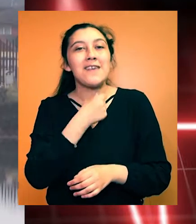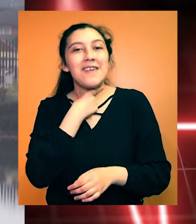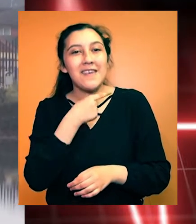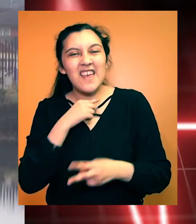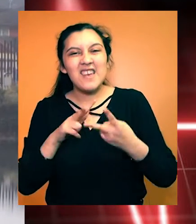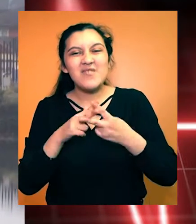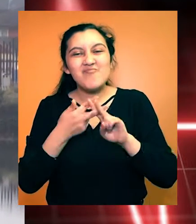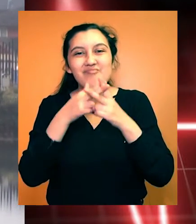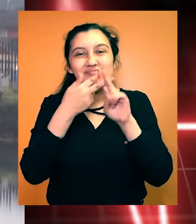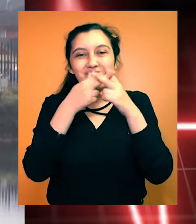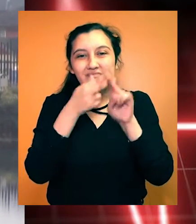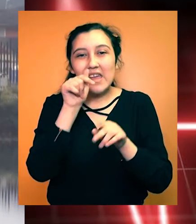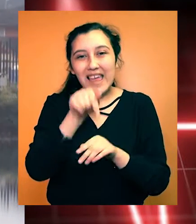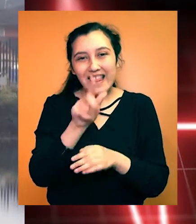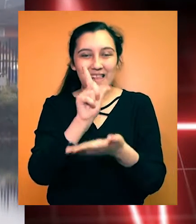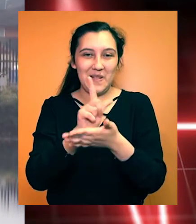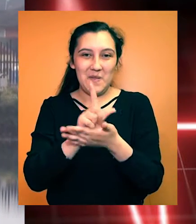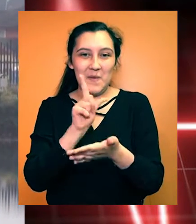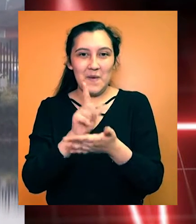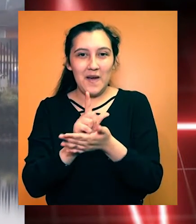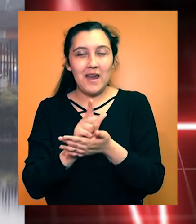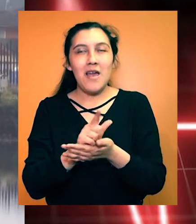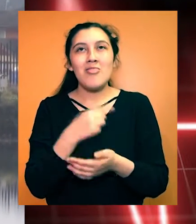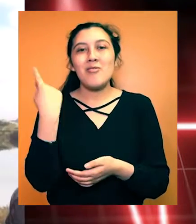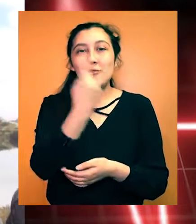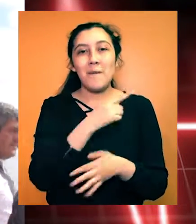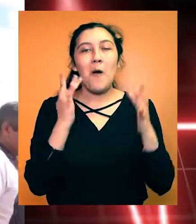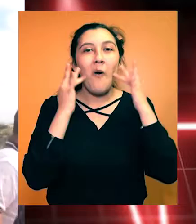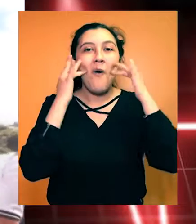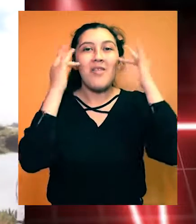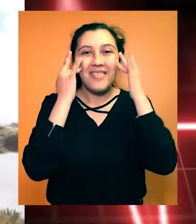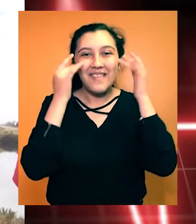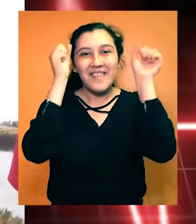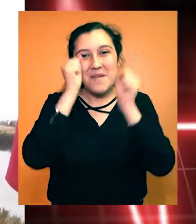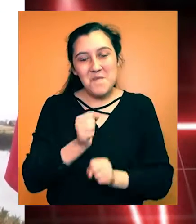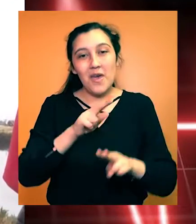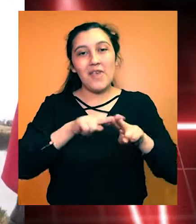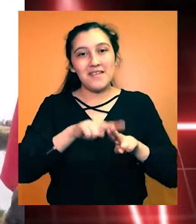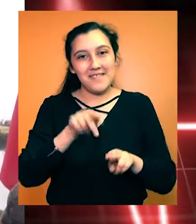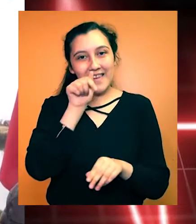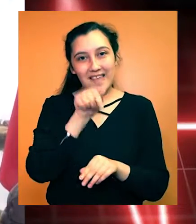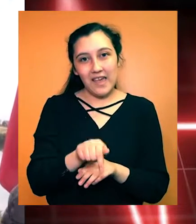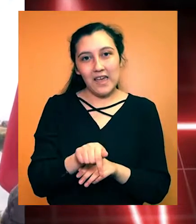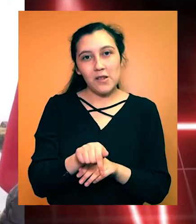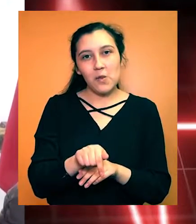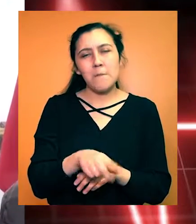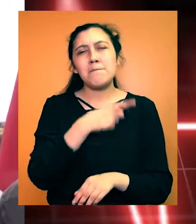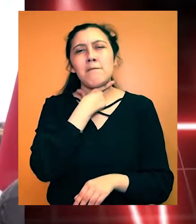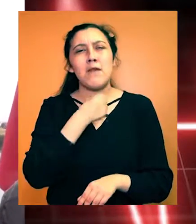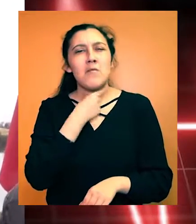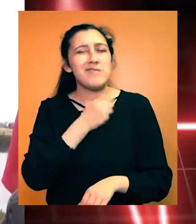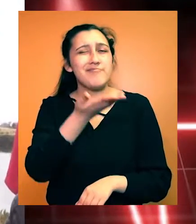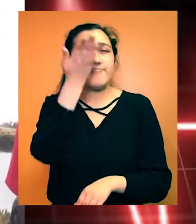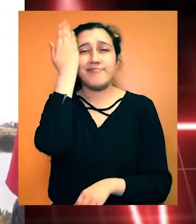años luchaba por la recuperación de estas 8 hectáreas. Como comunidad estamos muy contentos de que finalmente se haya concretado esta